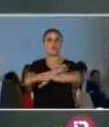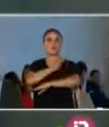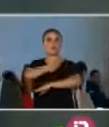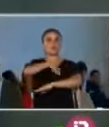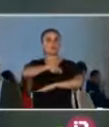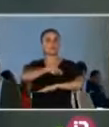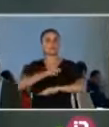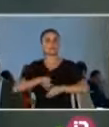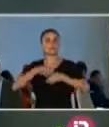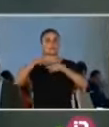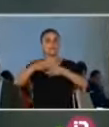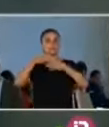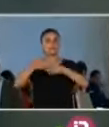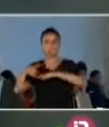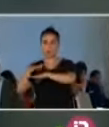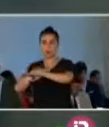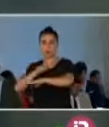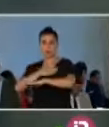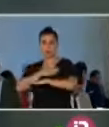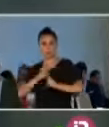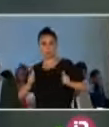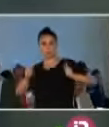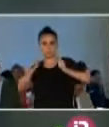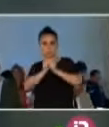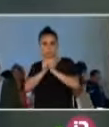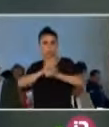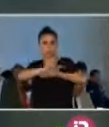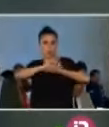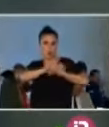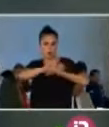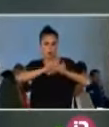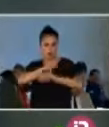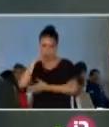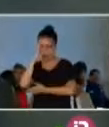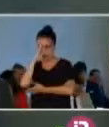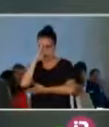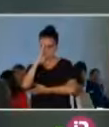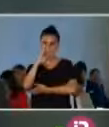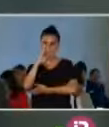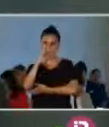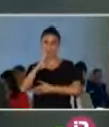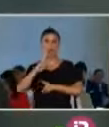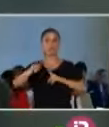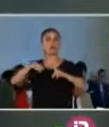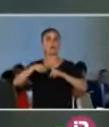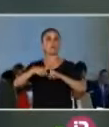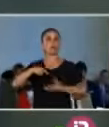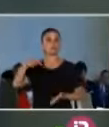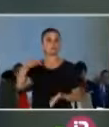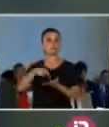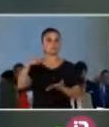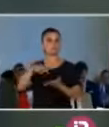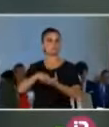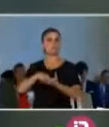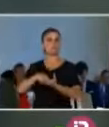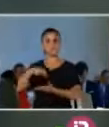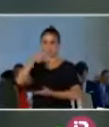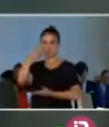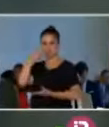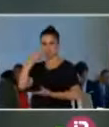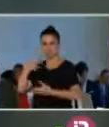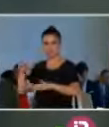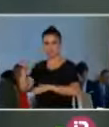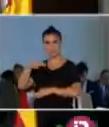siempre en nuestro Gobierno un negociador tan dialogante y leal como implacable en su convicción de defender los intereses de